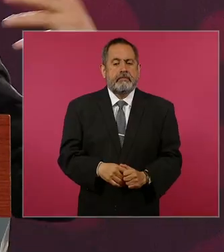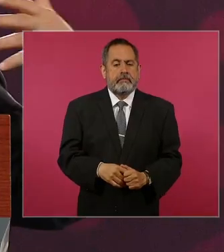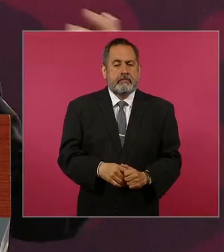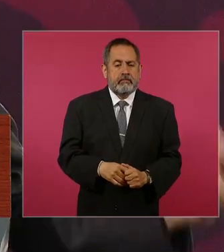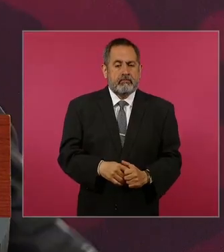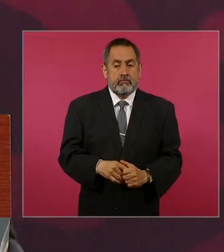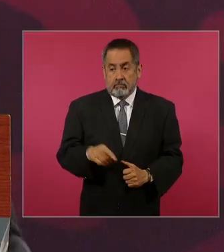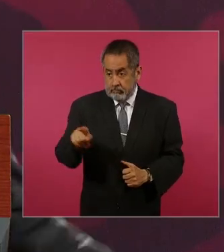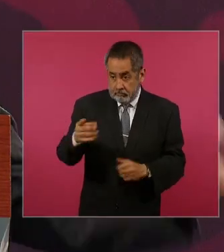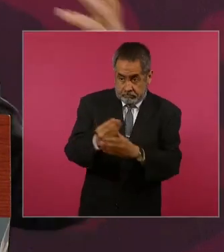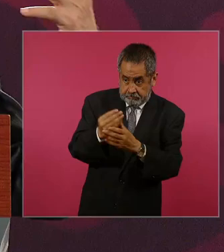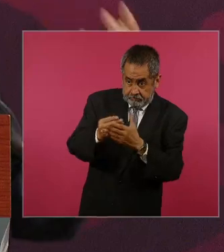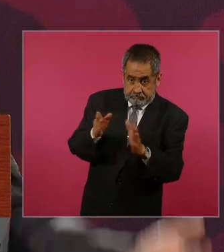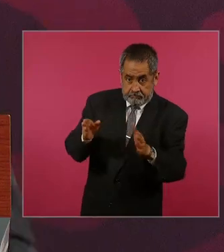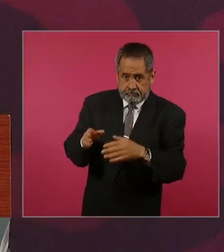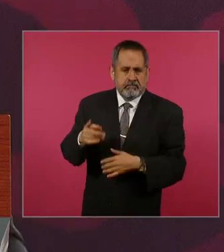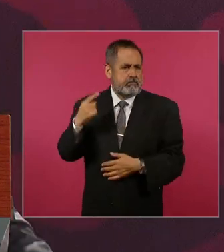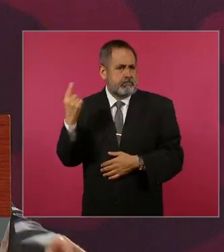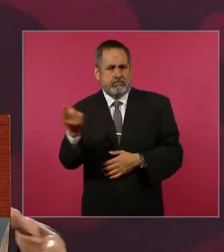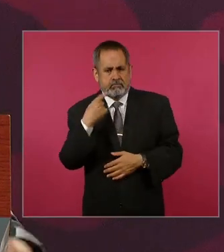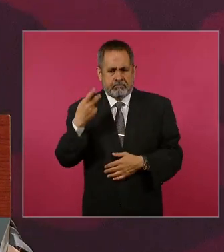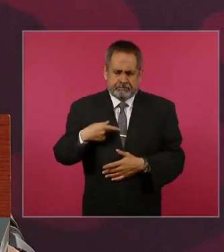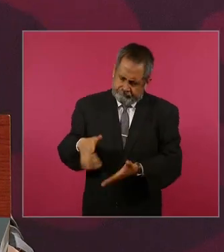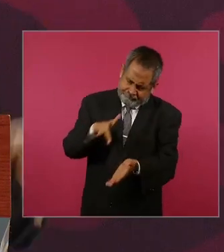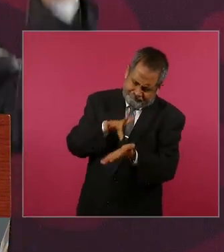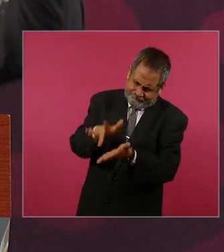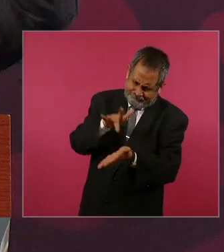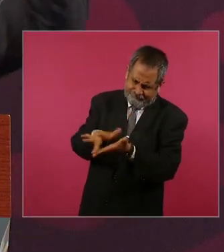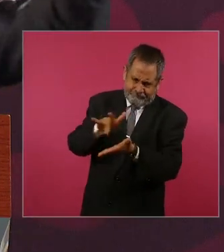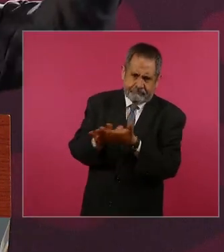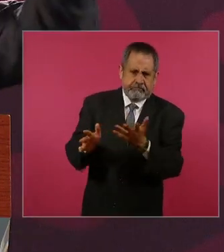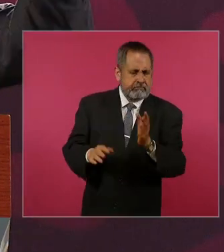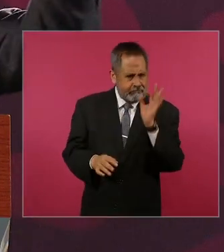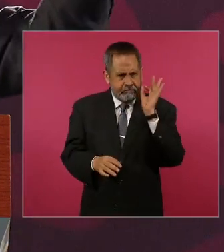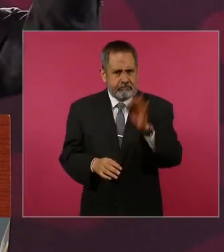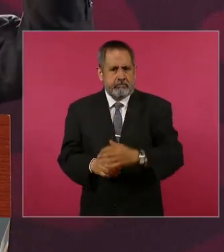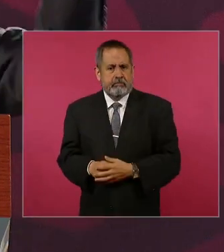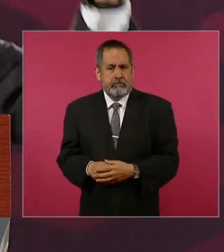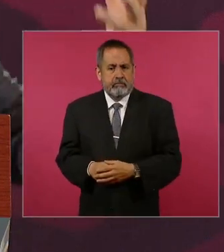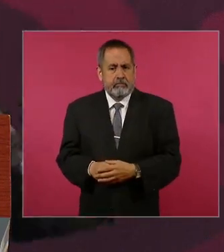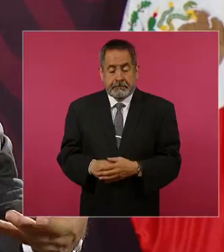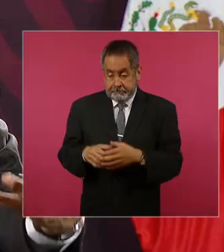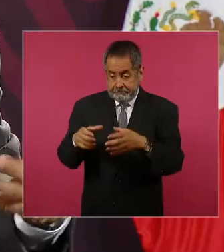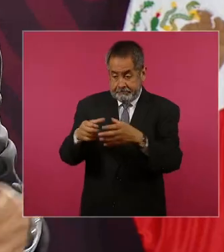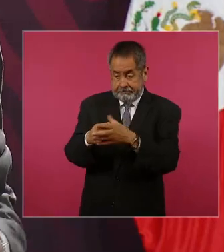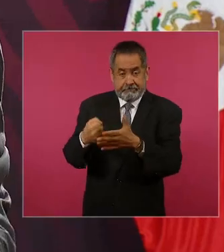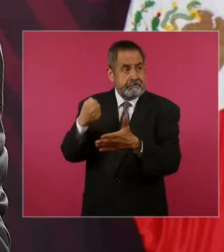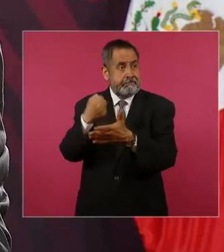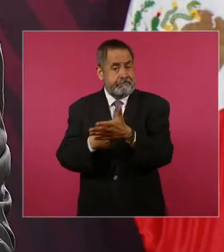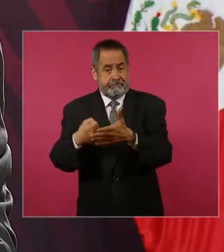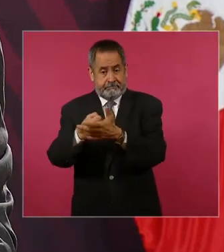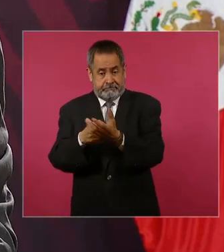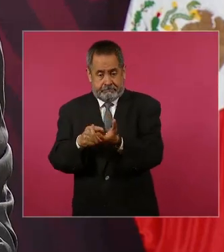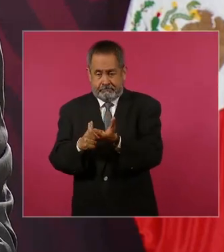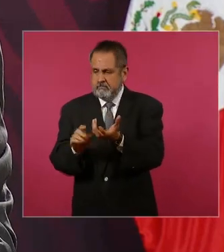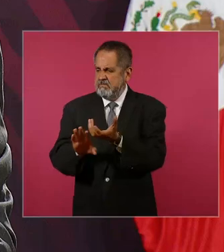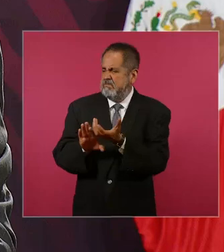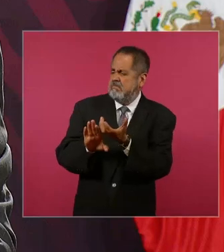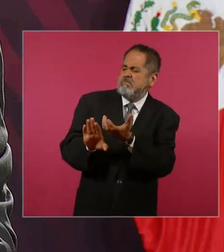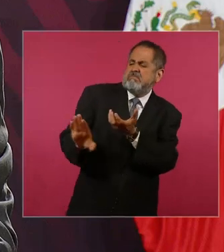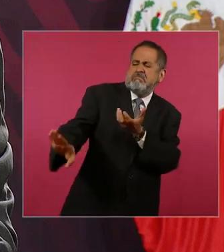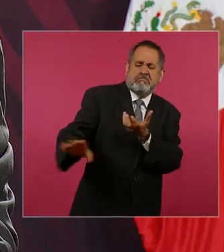siempre con el apoyo de los ciudadanos. Un movimiento social no se puede aislar.